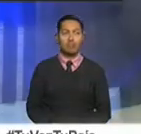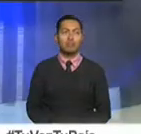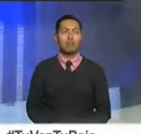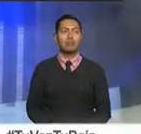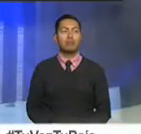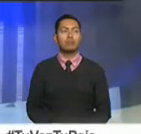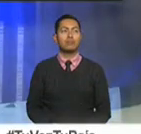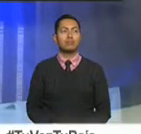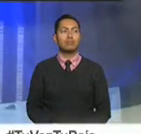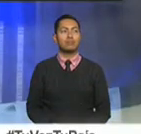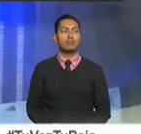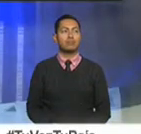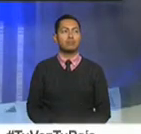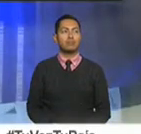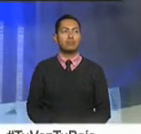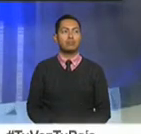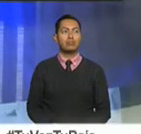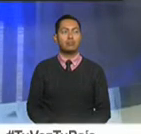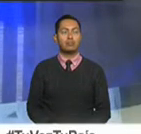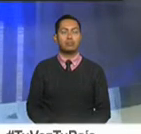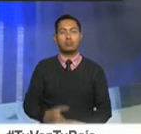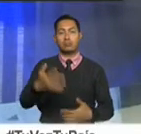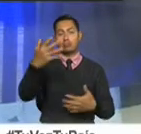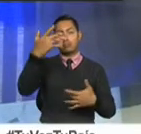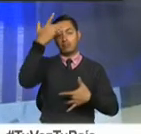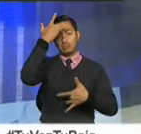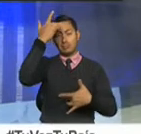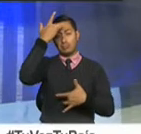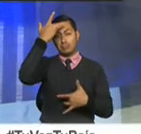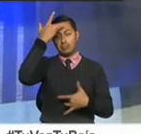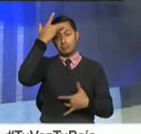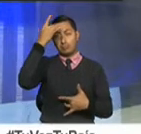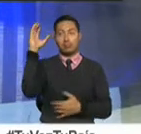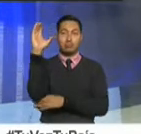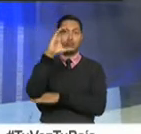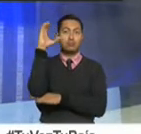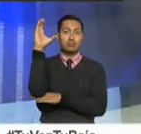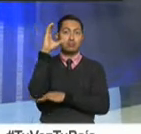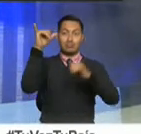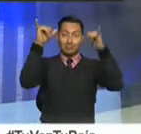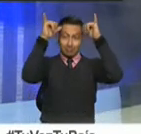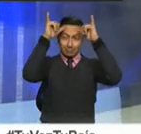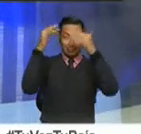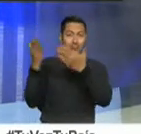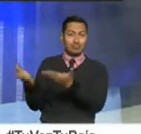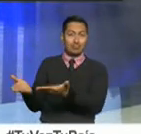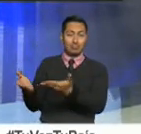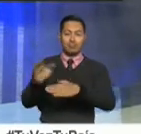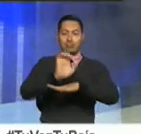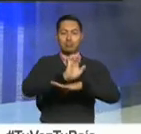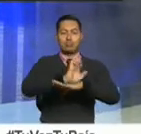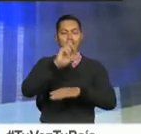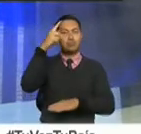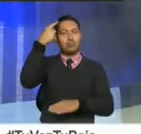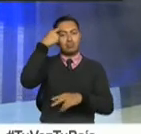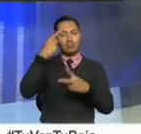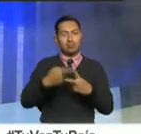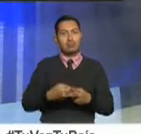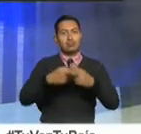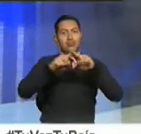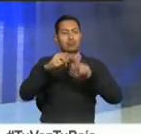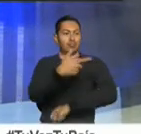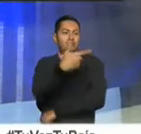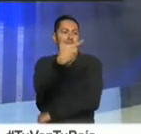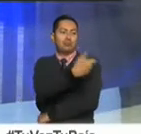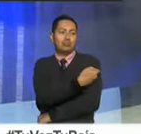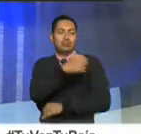Ciudadano. Luego del brote de fiebre aftosa en Colombia, el gobierno de Ecuador inició una campaña de vacunación en ganado bovino, esto con